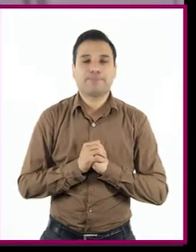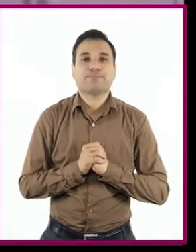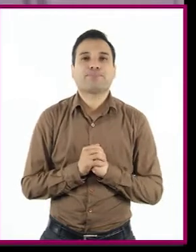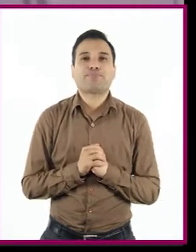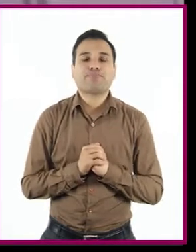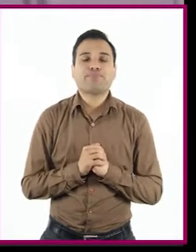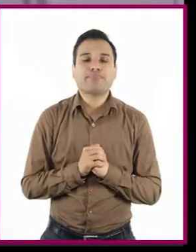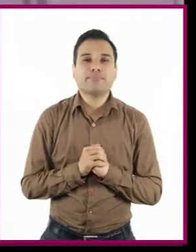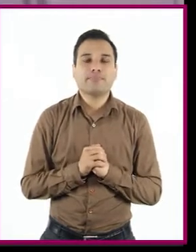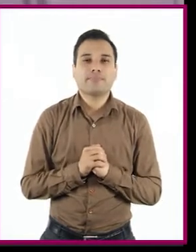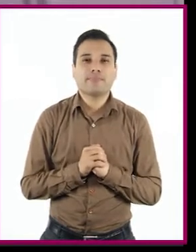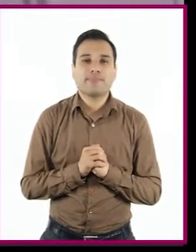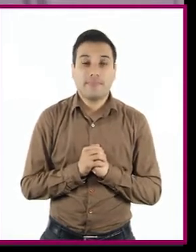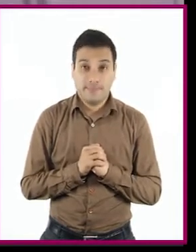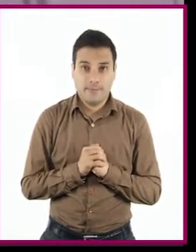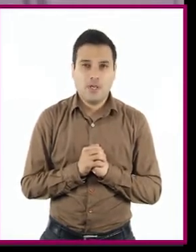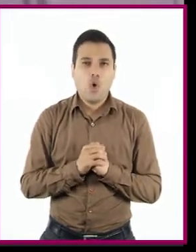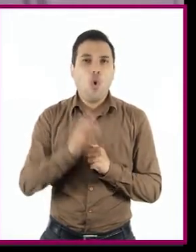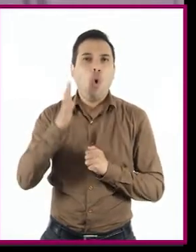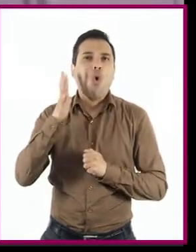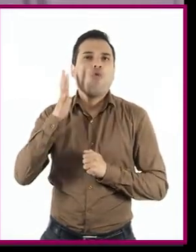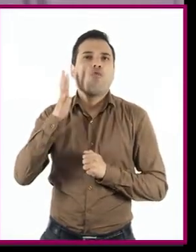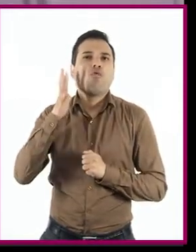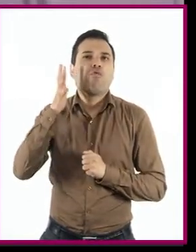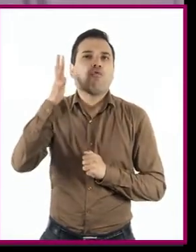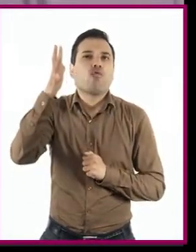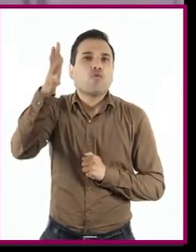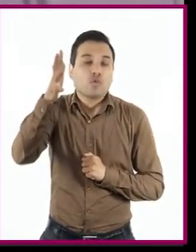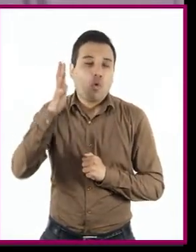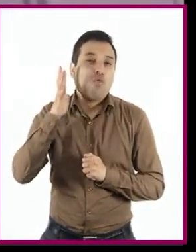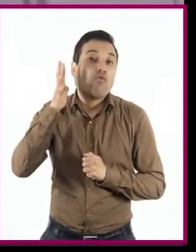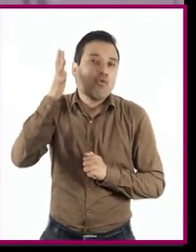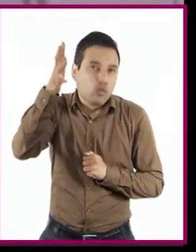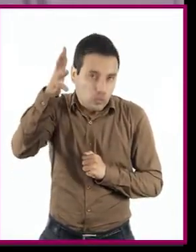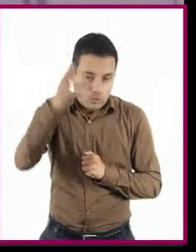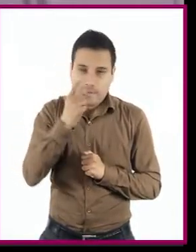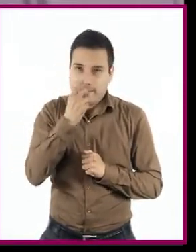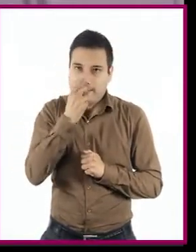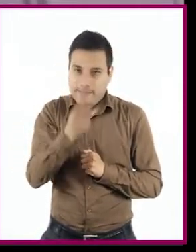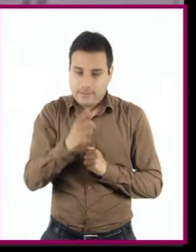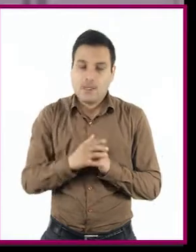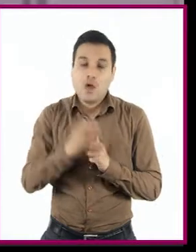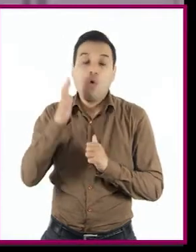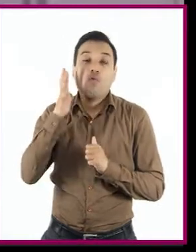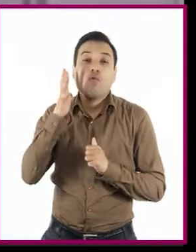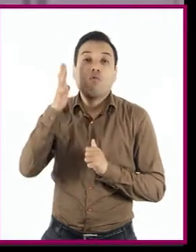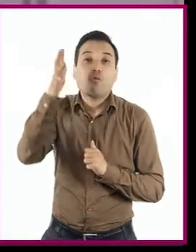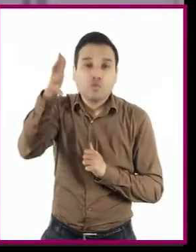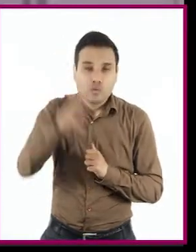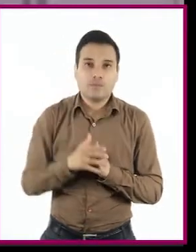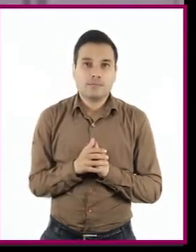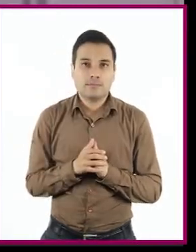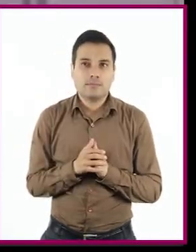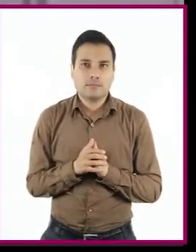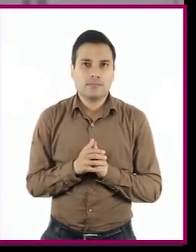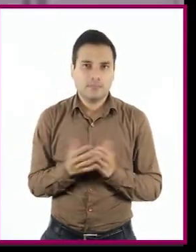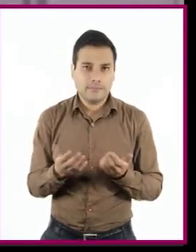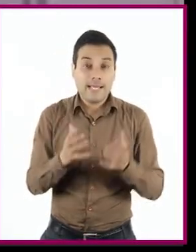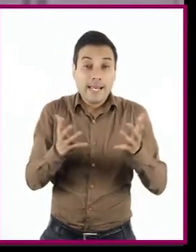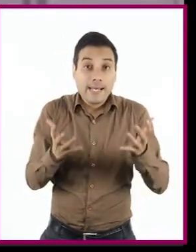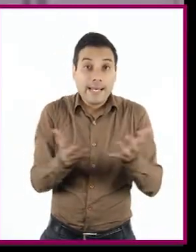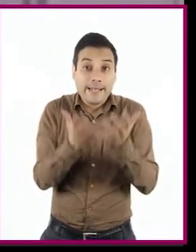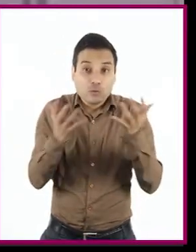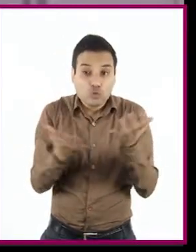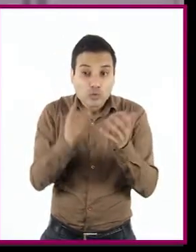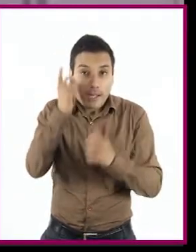y le decía que en un futuro, en aquella época, en un futuro, se iban a vender las lechugas en